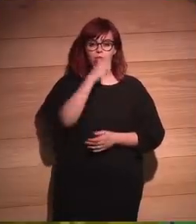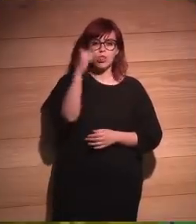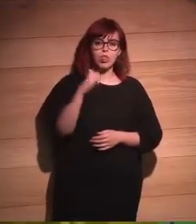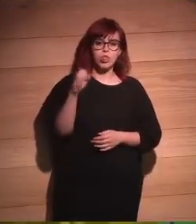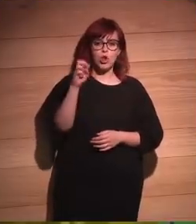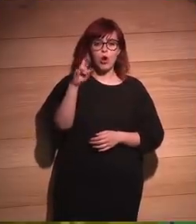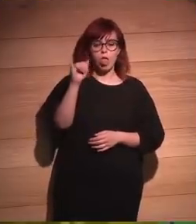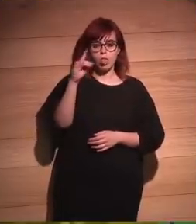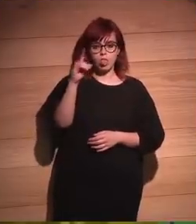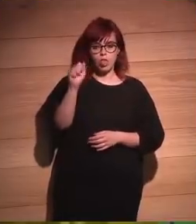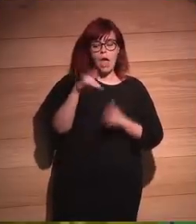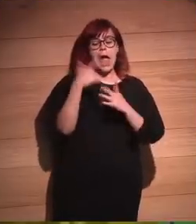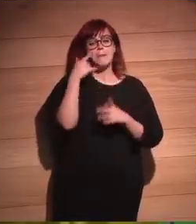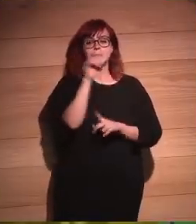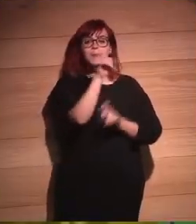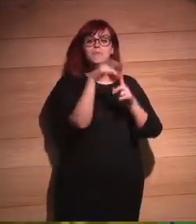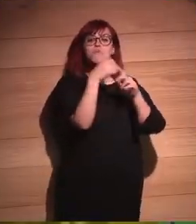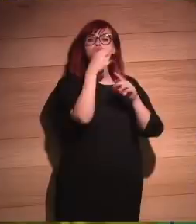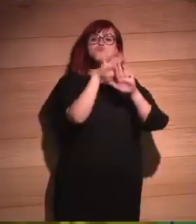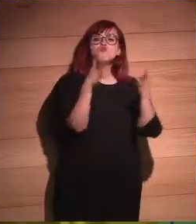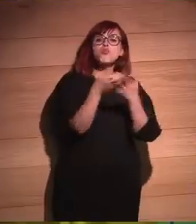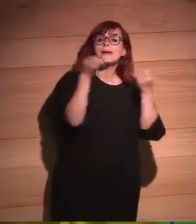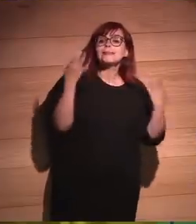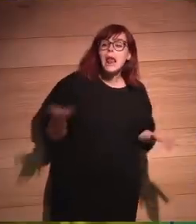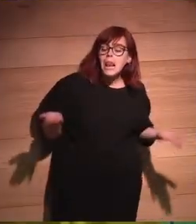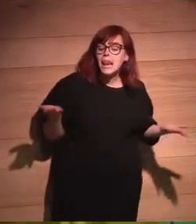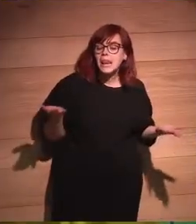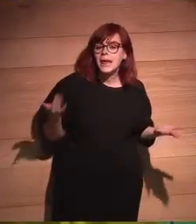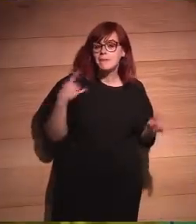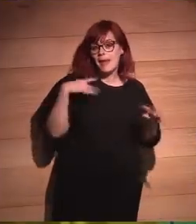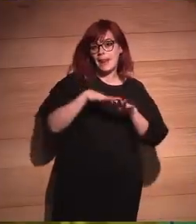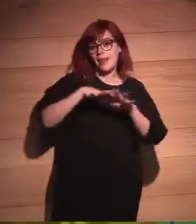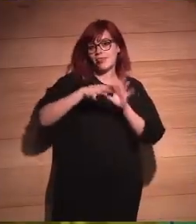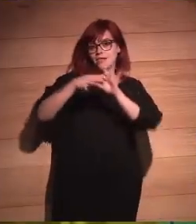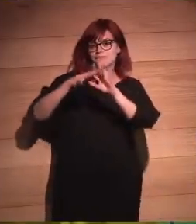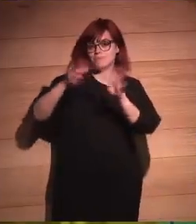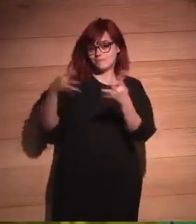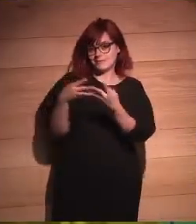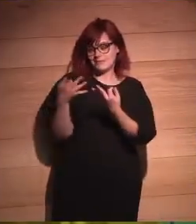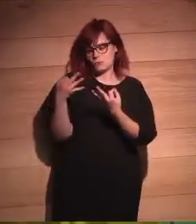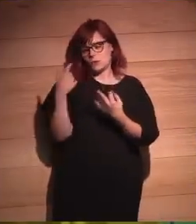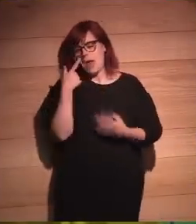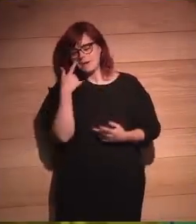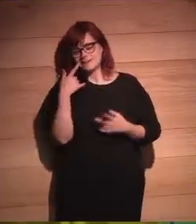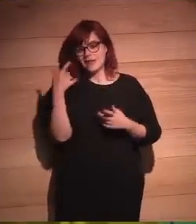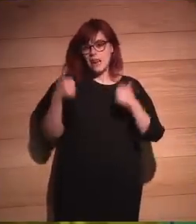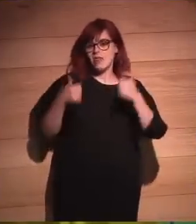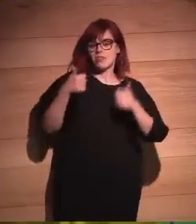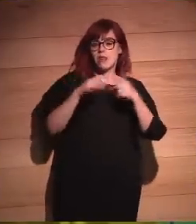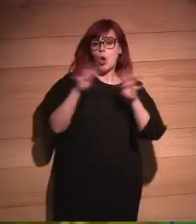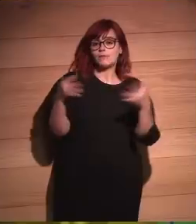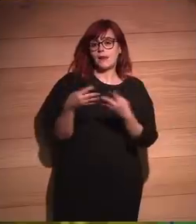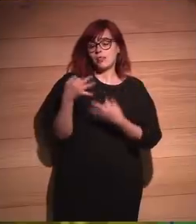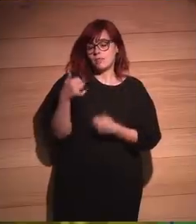Zoraida, ¿cómo está el mundo? Este mundo que se sustenta en la red, y que tú decías que es donde se disputa el liderazgo, en la